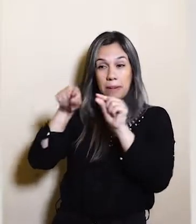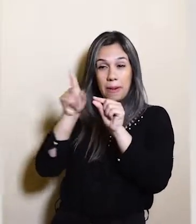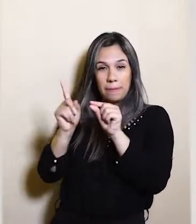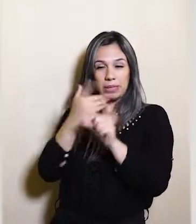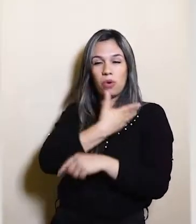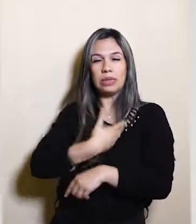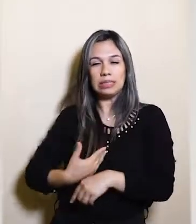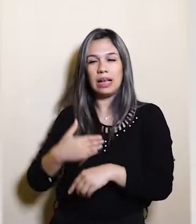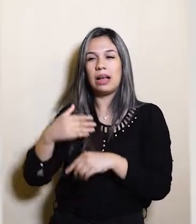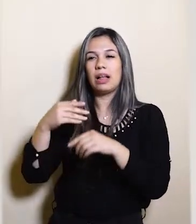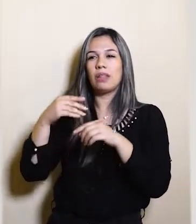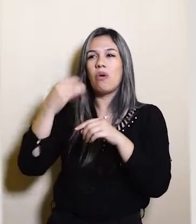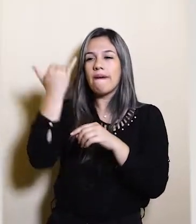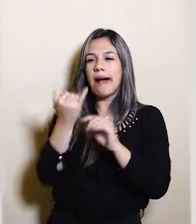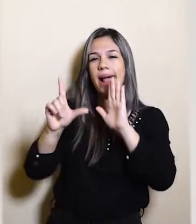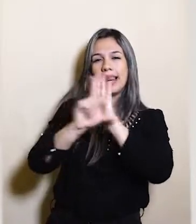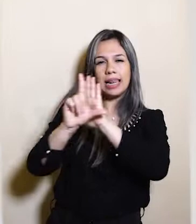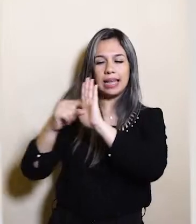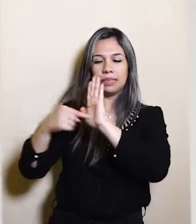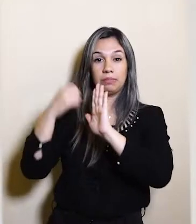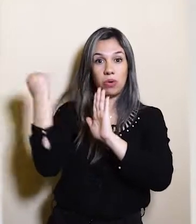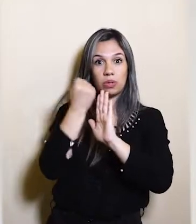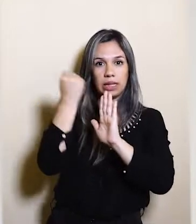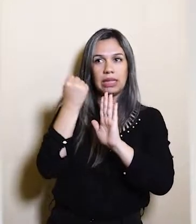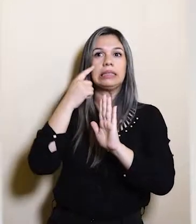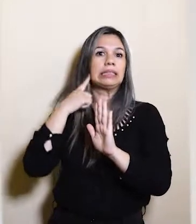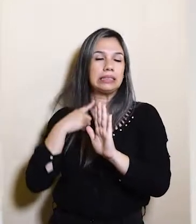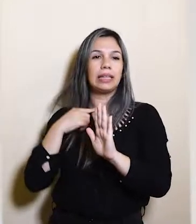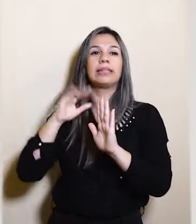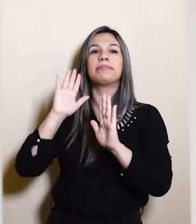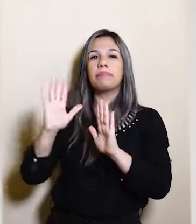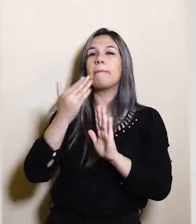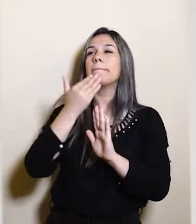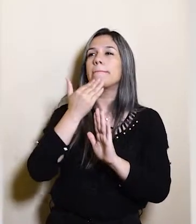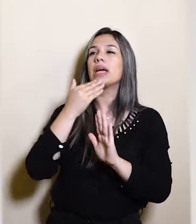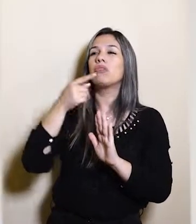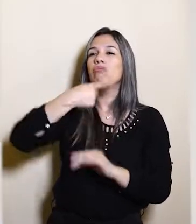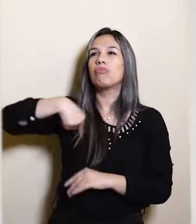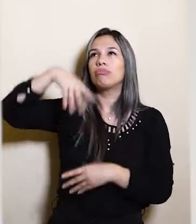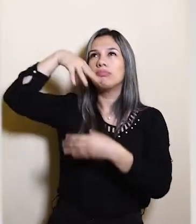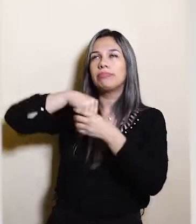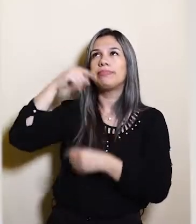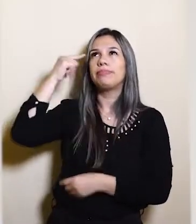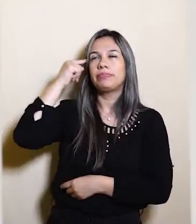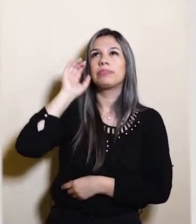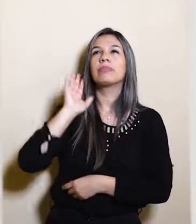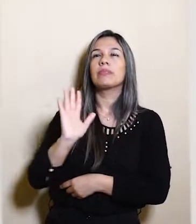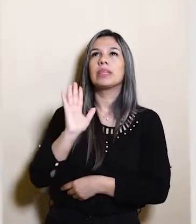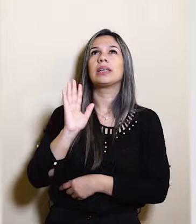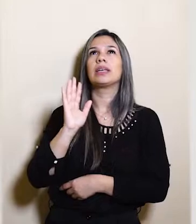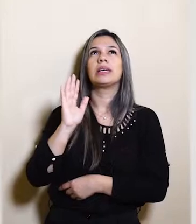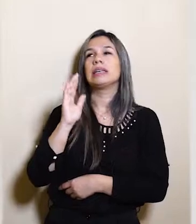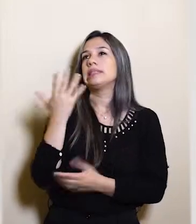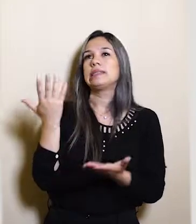cuestión que tenemos una normativa que es importante, que es interesante, pero la pregunta que nos hacemos es, ¿no hay